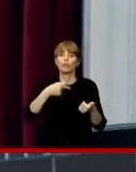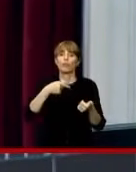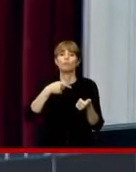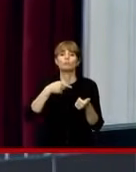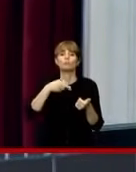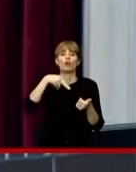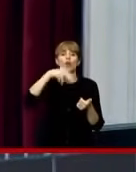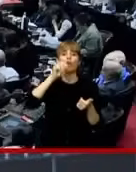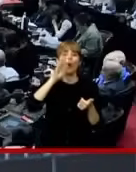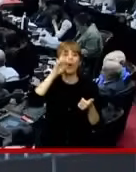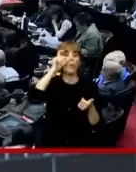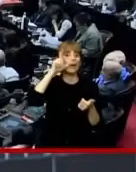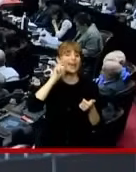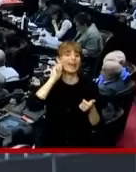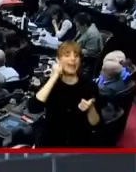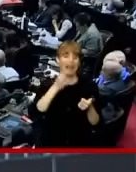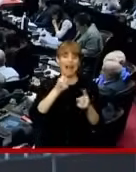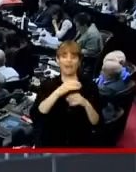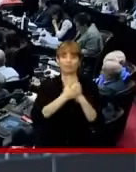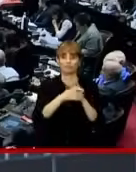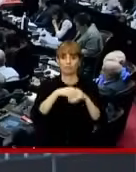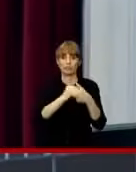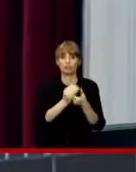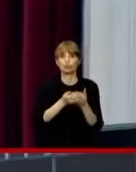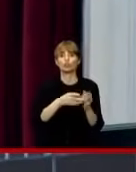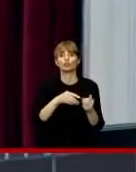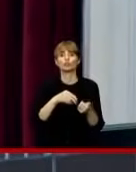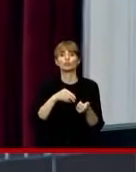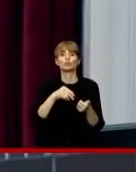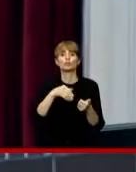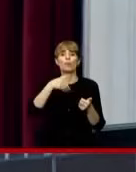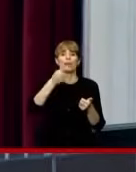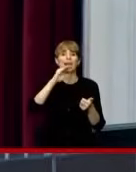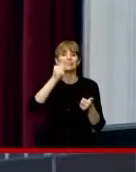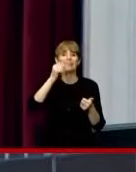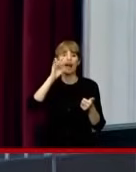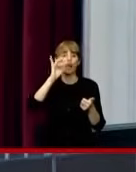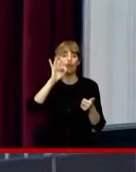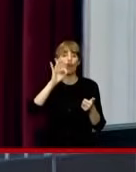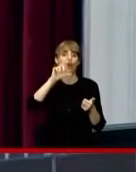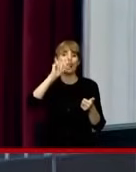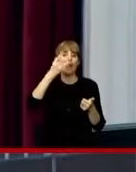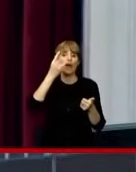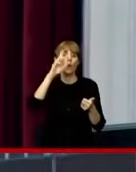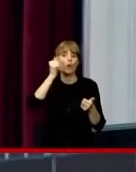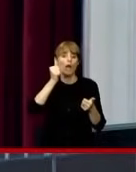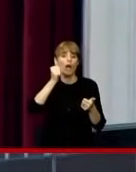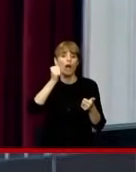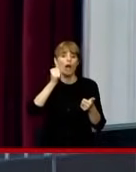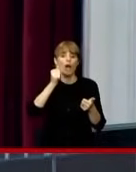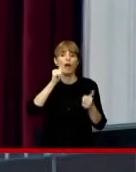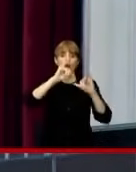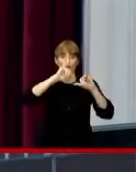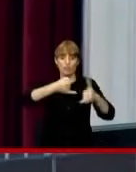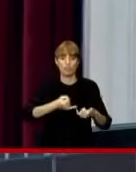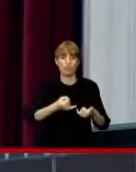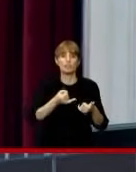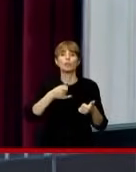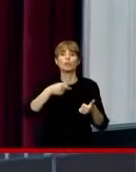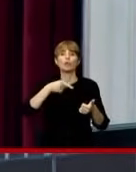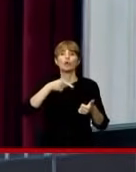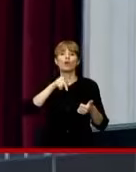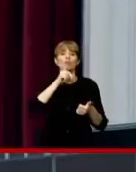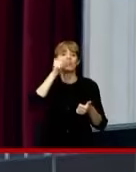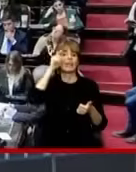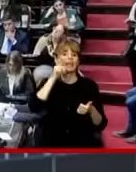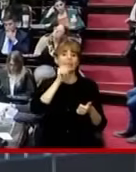resolver los temas. Ahora, recular... Ahora, me parece difícil. ¿Te parece excesivo la palabra regular? No, me parece